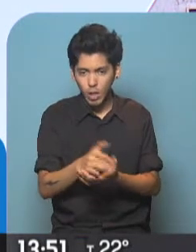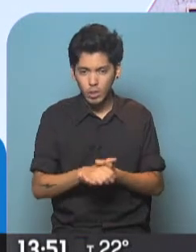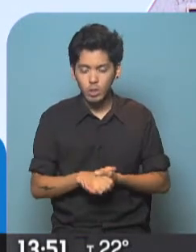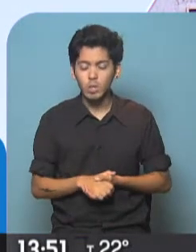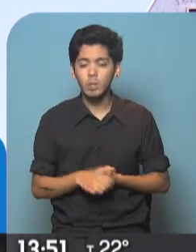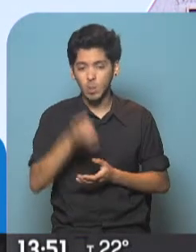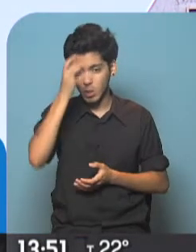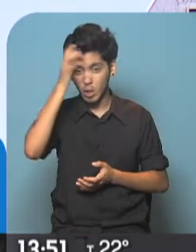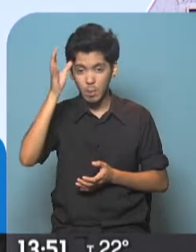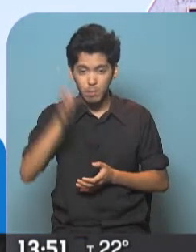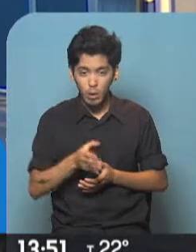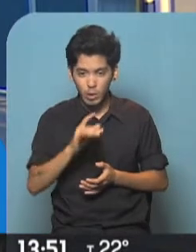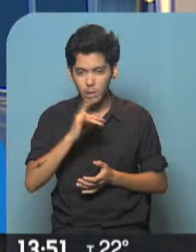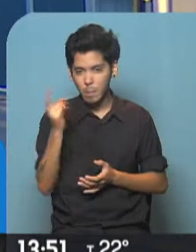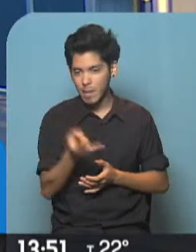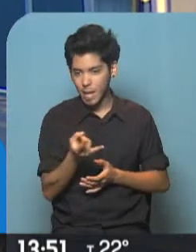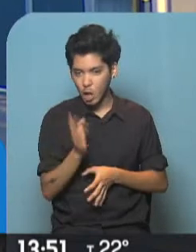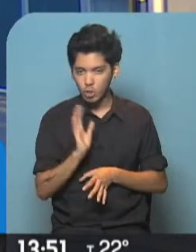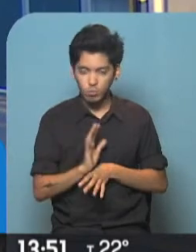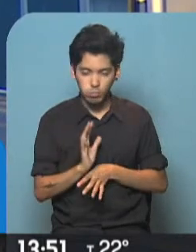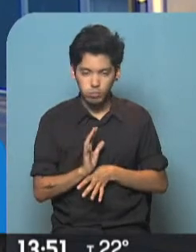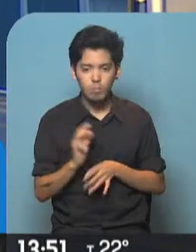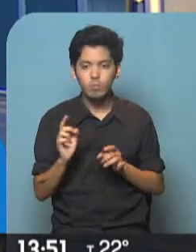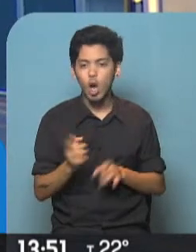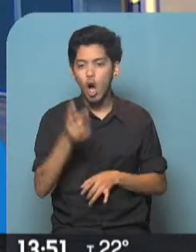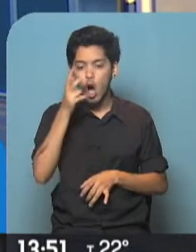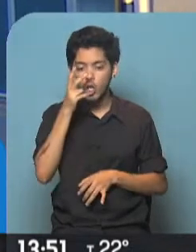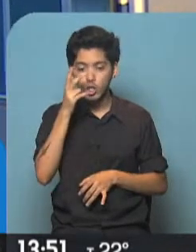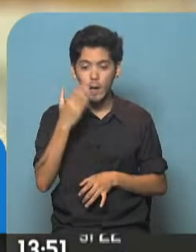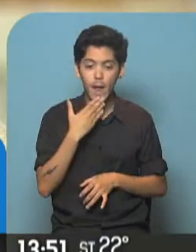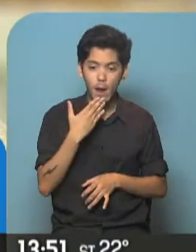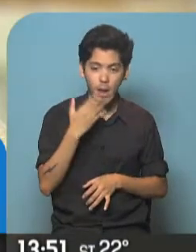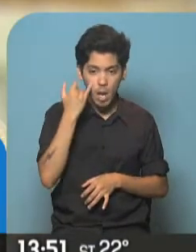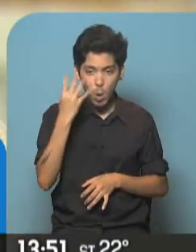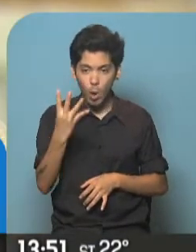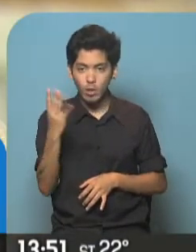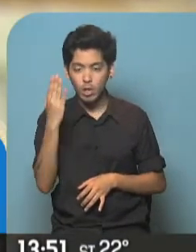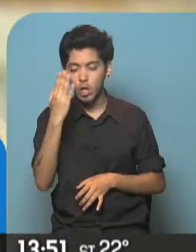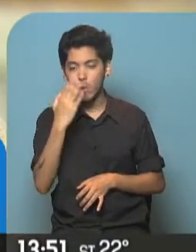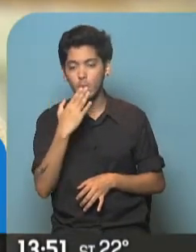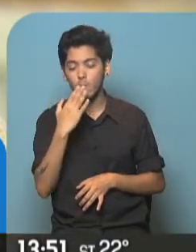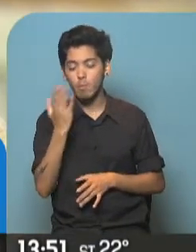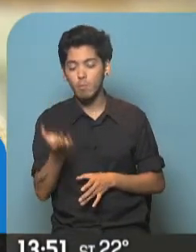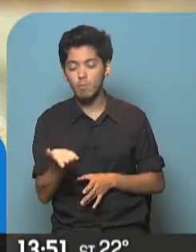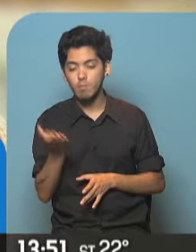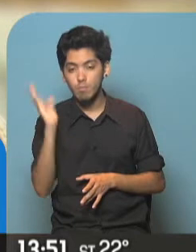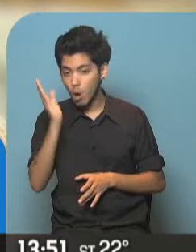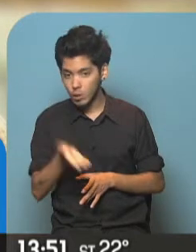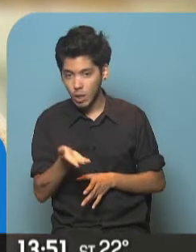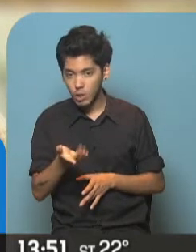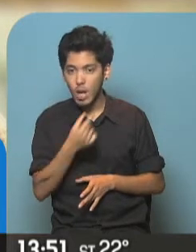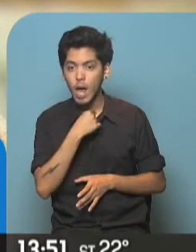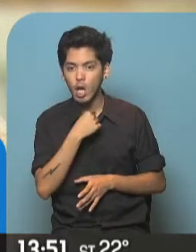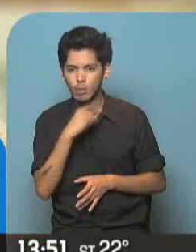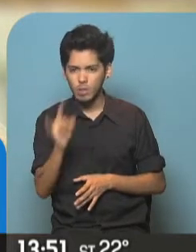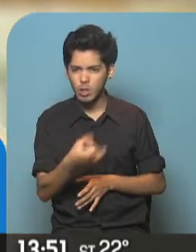de un 12% mentiroso, el 8% en abril y el 4% en agosto. Mentiroso porque